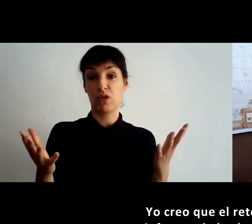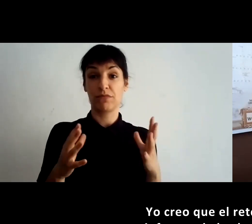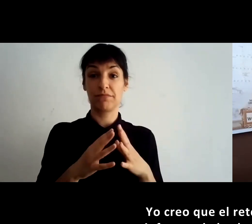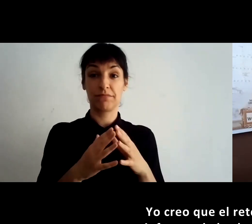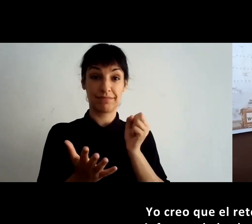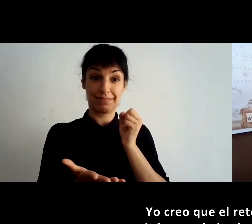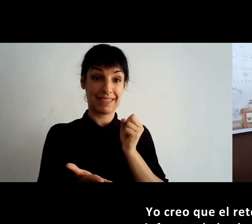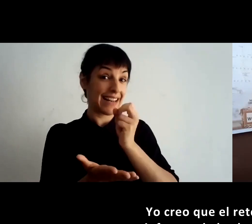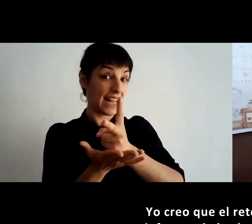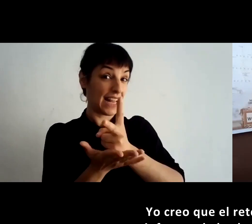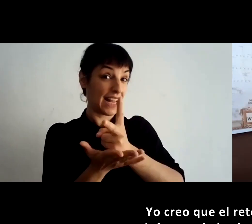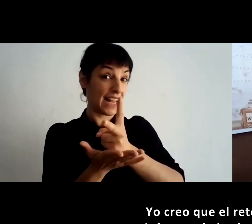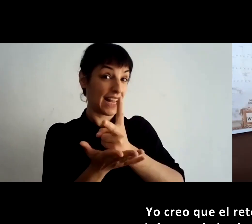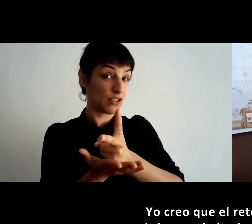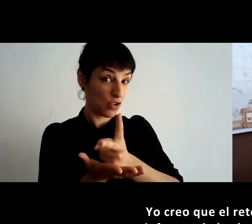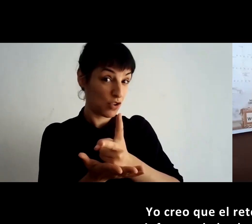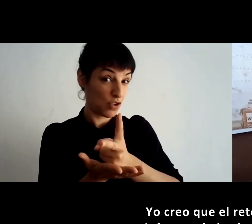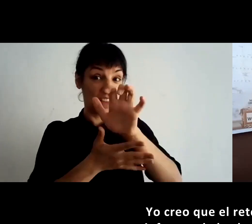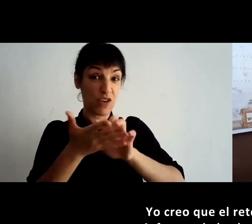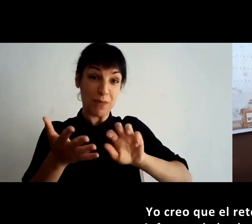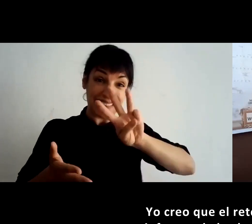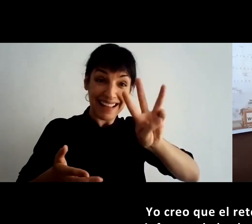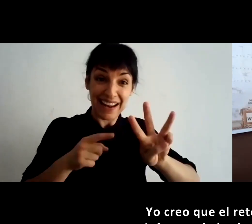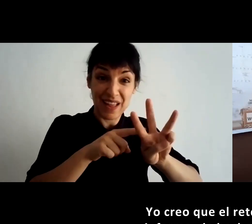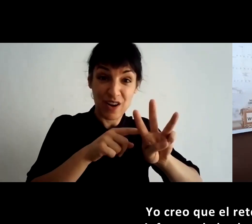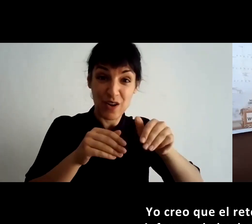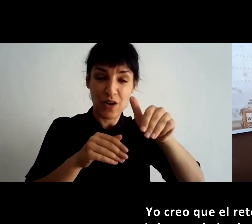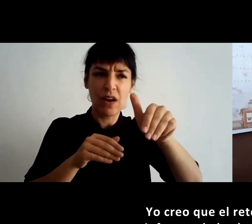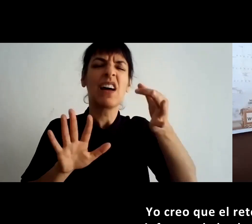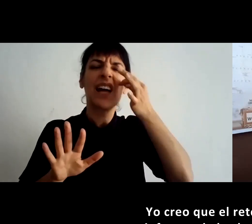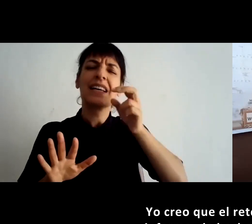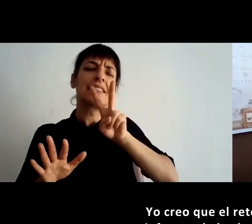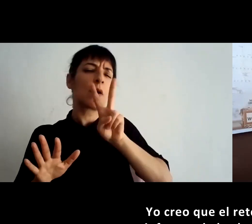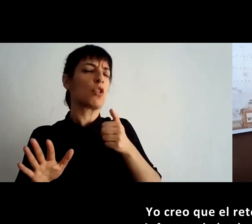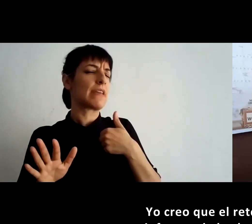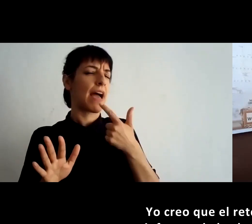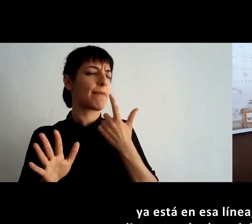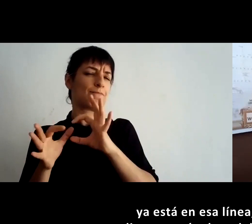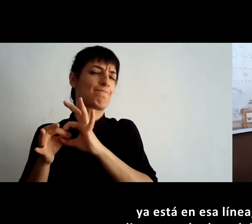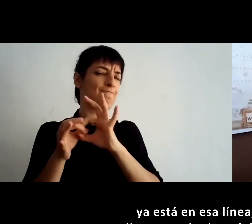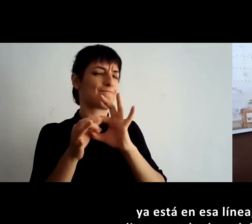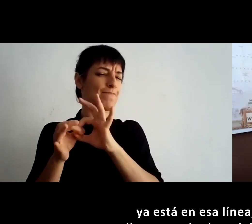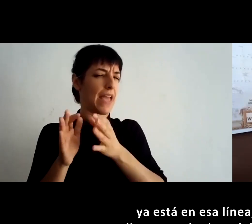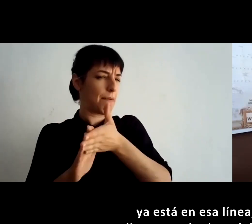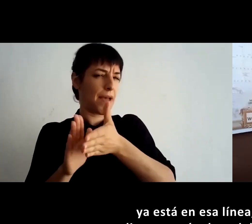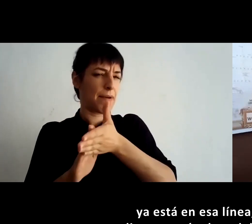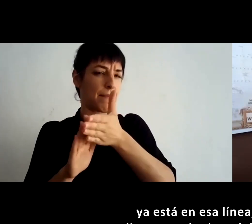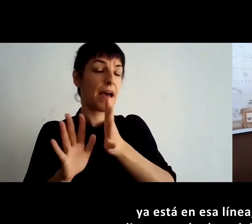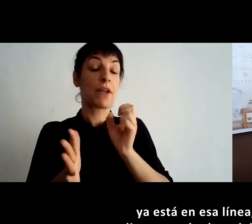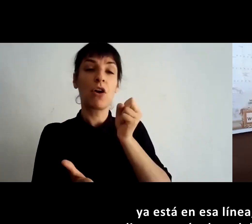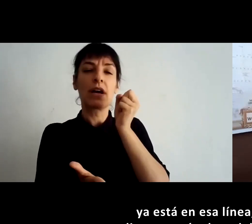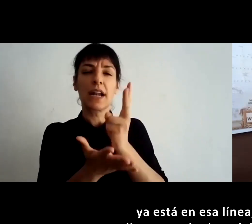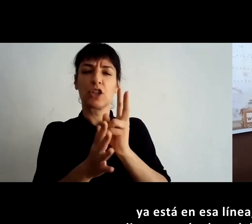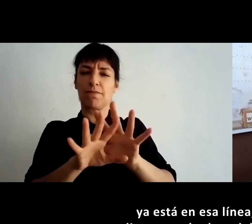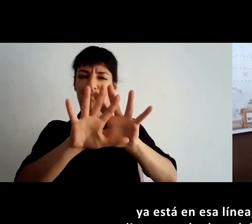reto del tercer informe, de hecho el segundo ya está en esa línea, pero el reto,